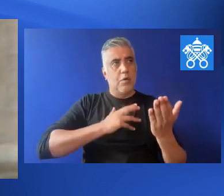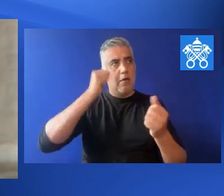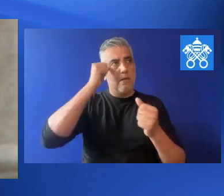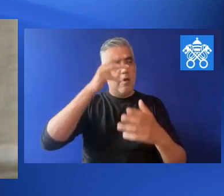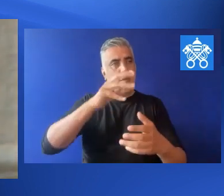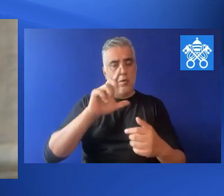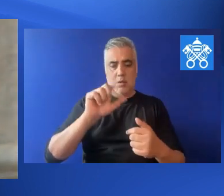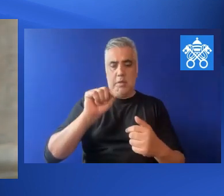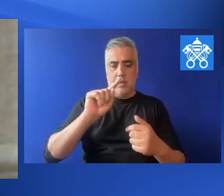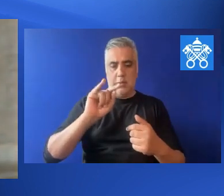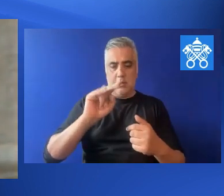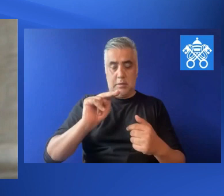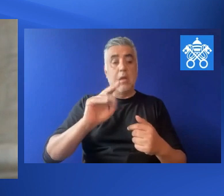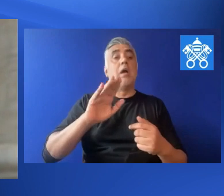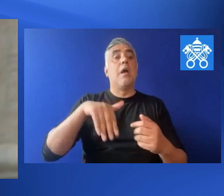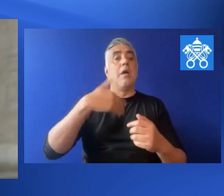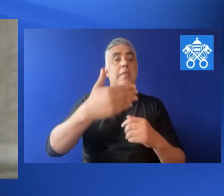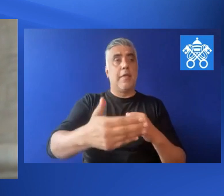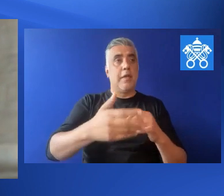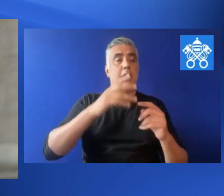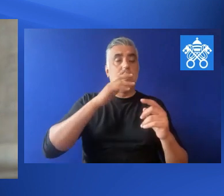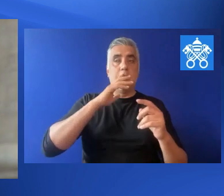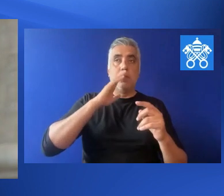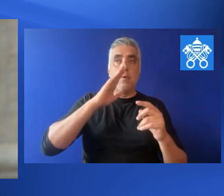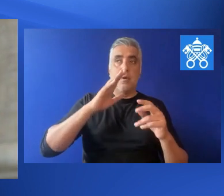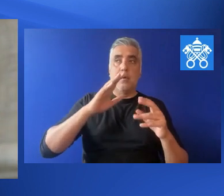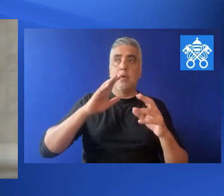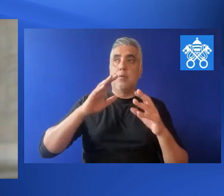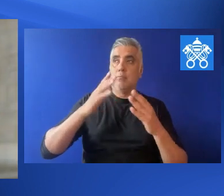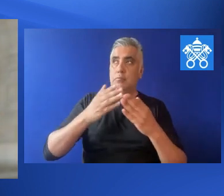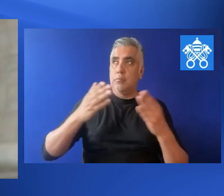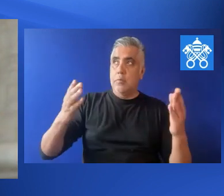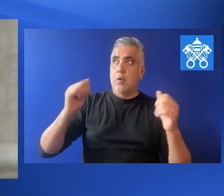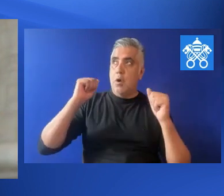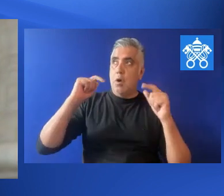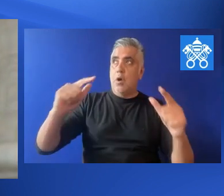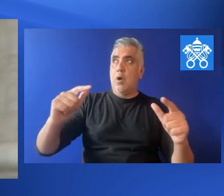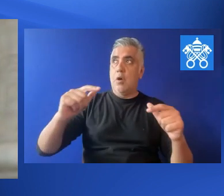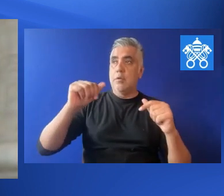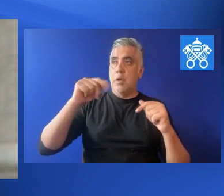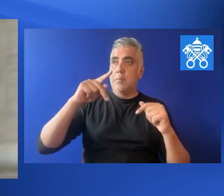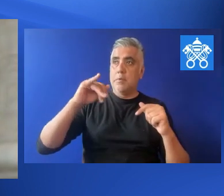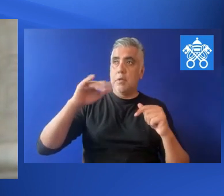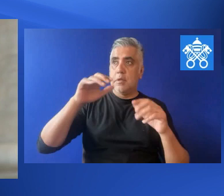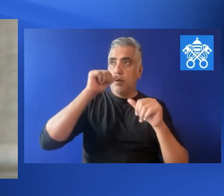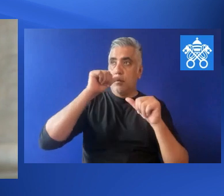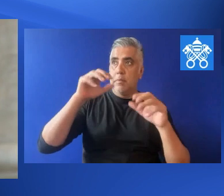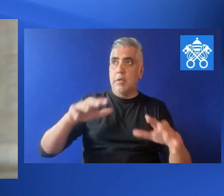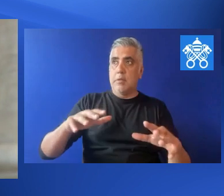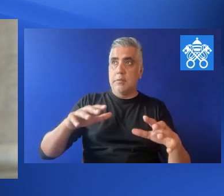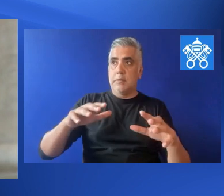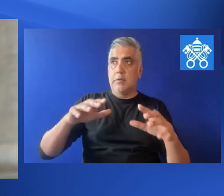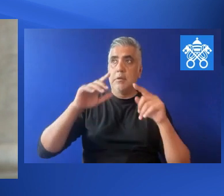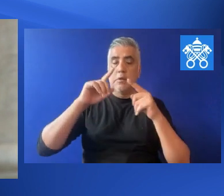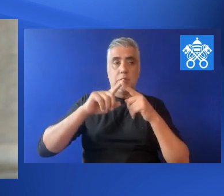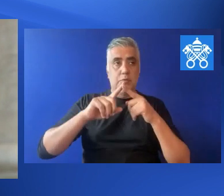Al final de este encuentro se cantará el Padre Nuestro en latín. Después, su Santidad impartirá a todos los